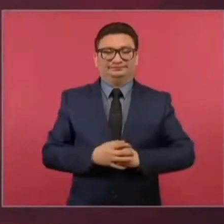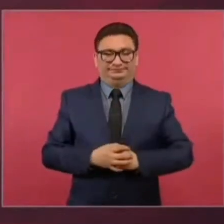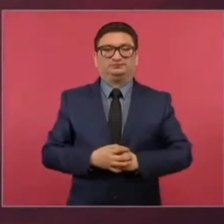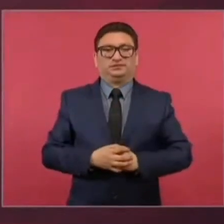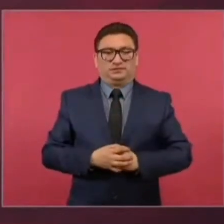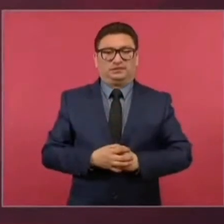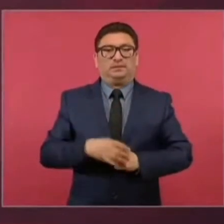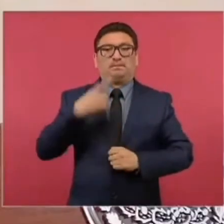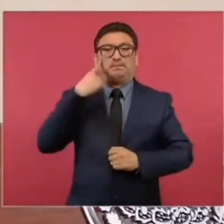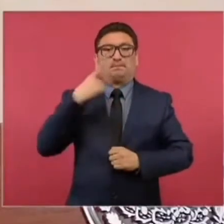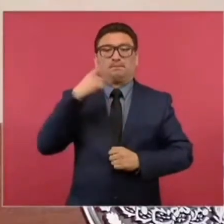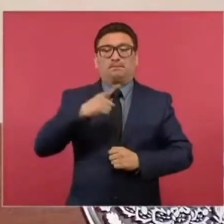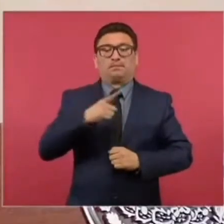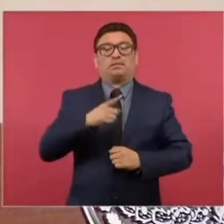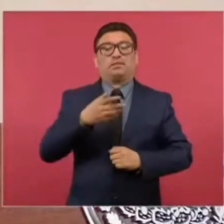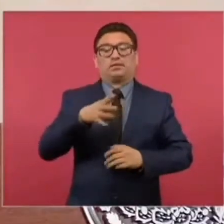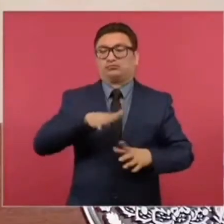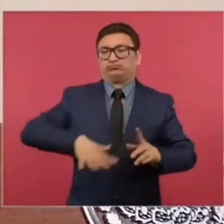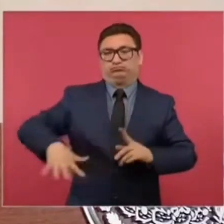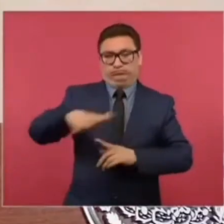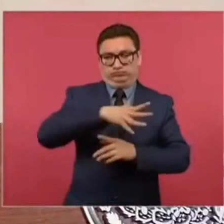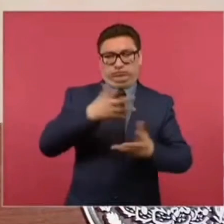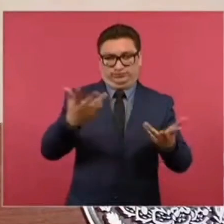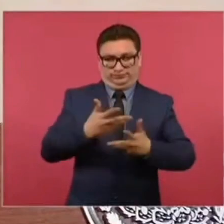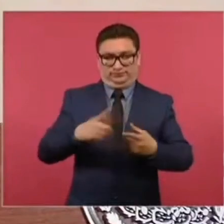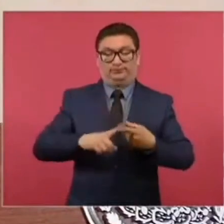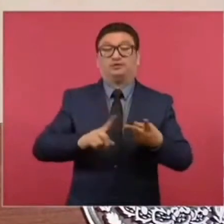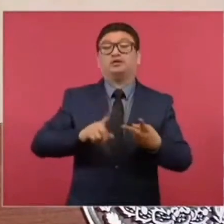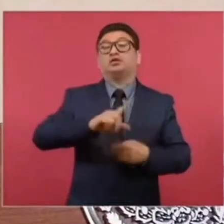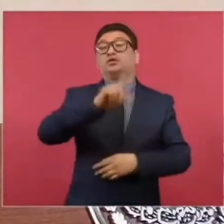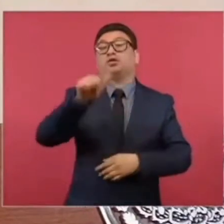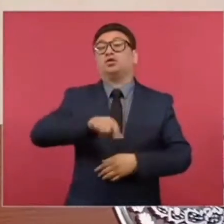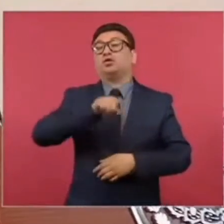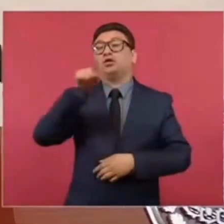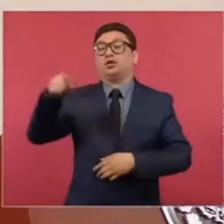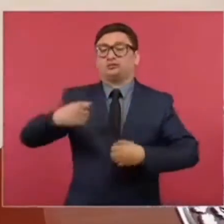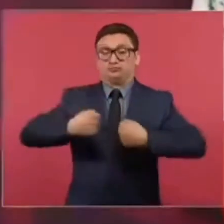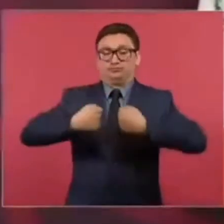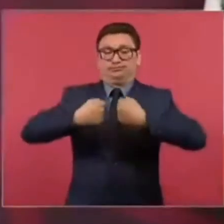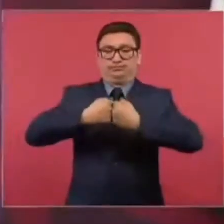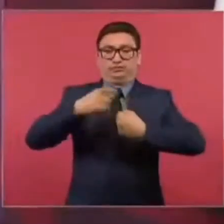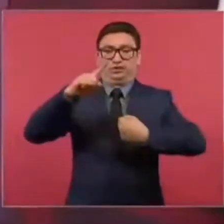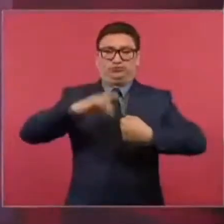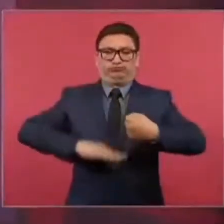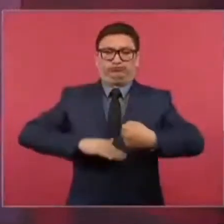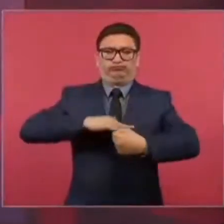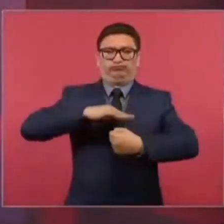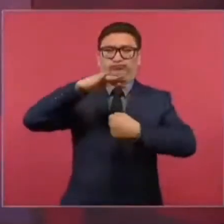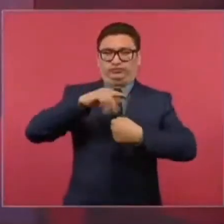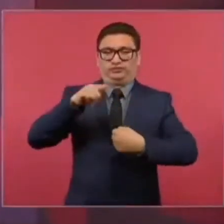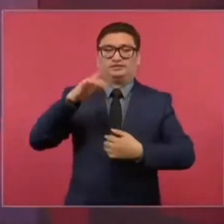para riego. Luego estuvimos en la presa de Santa María,